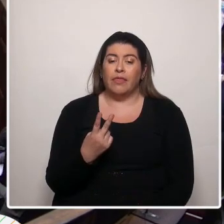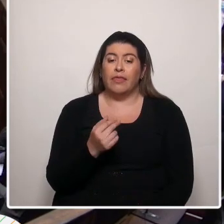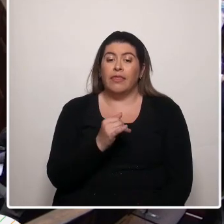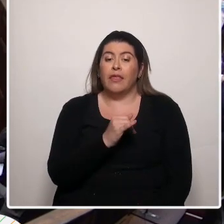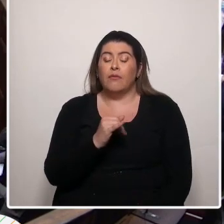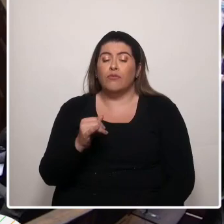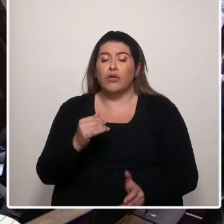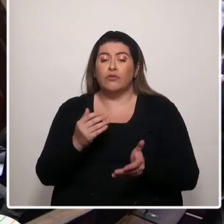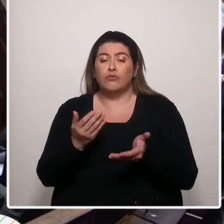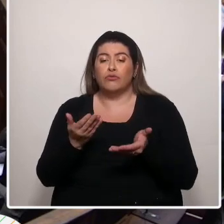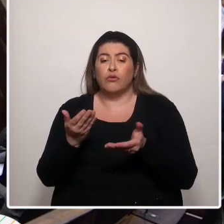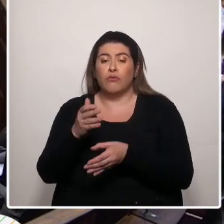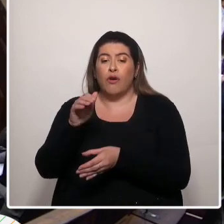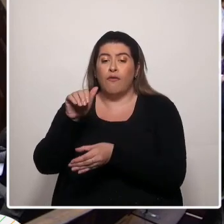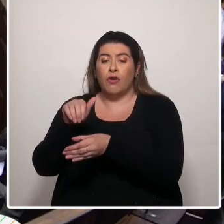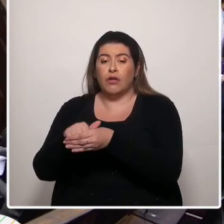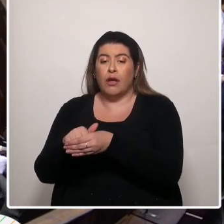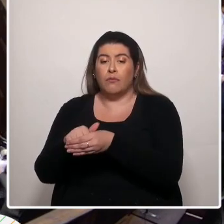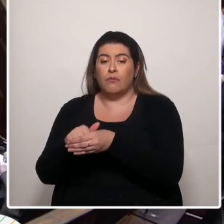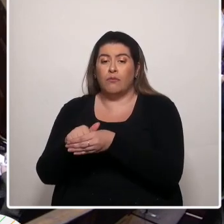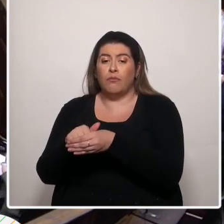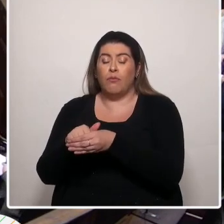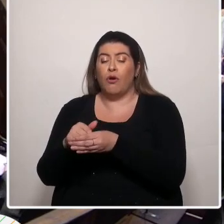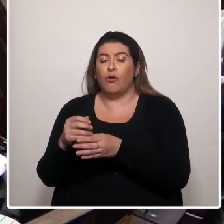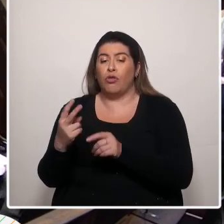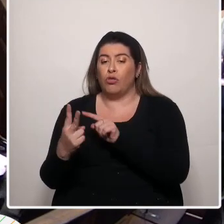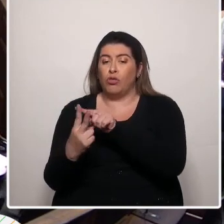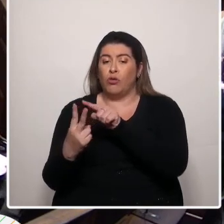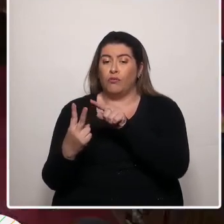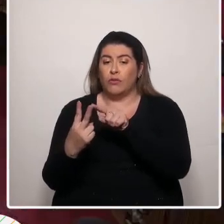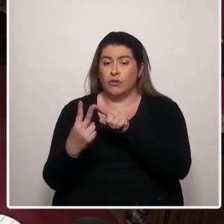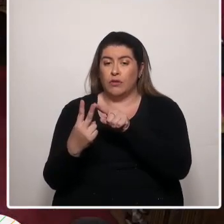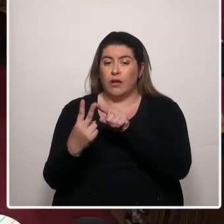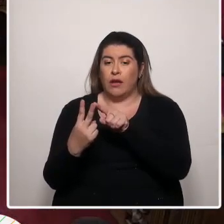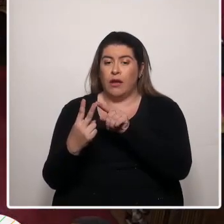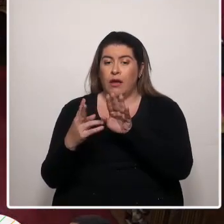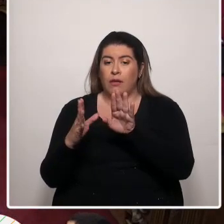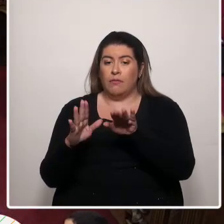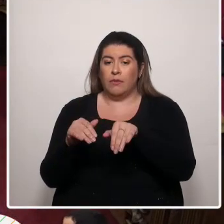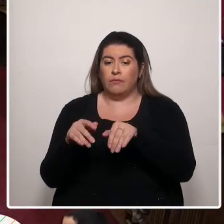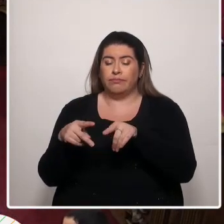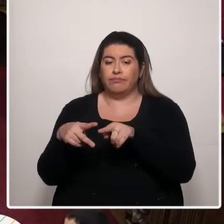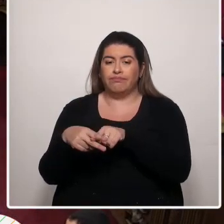por dos personas, un hombre y una mujer, en una misma cédula,